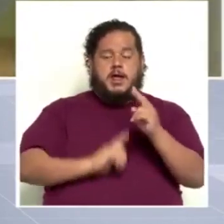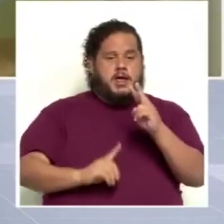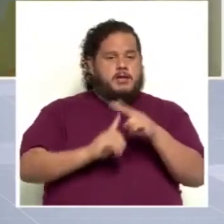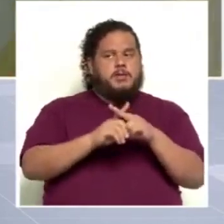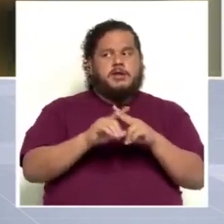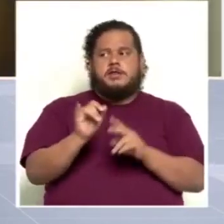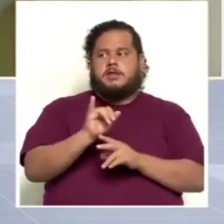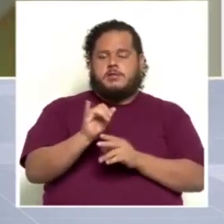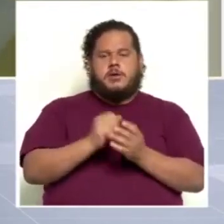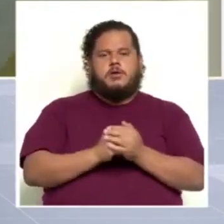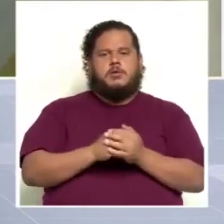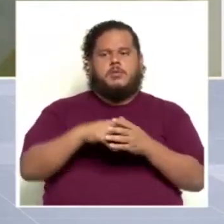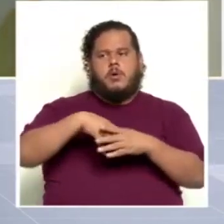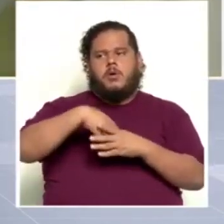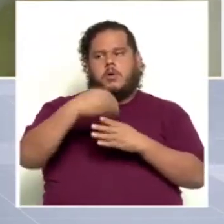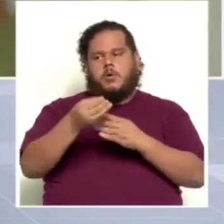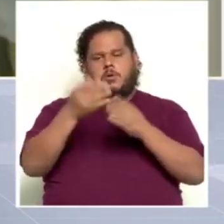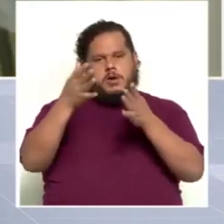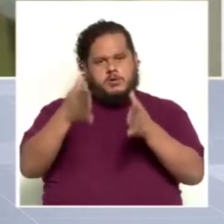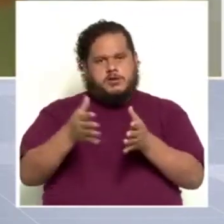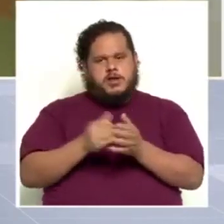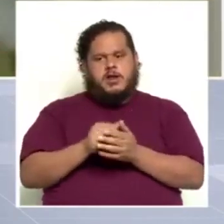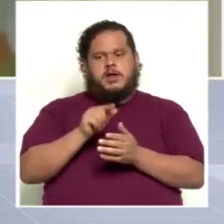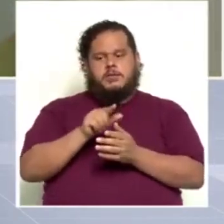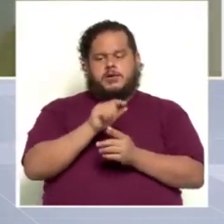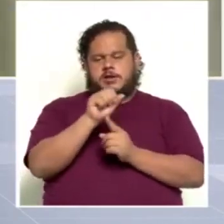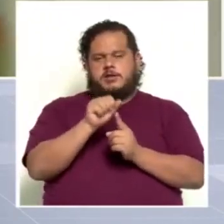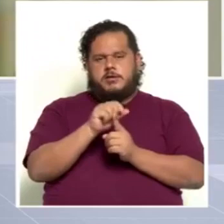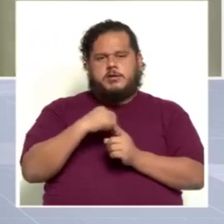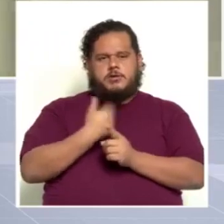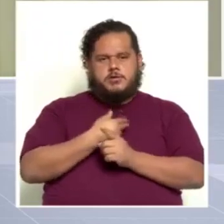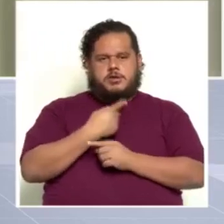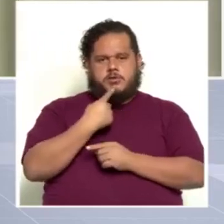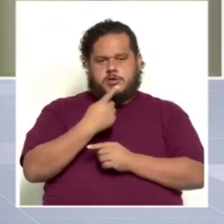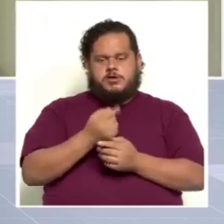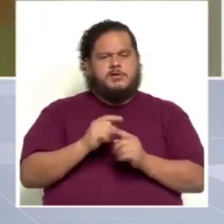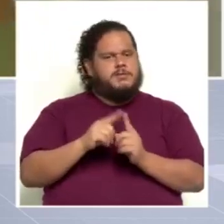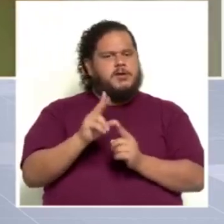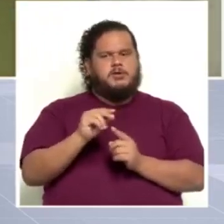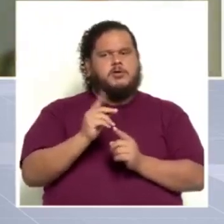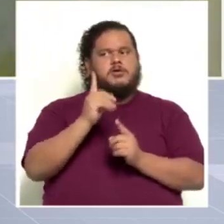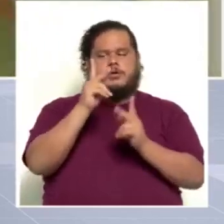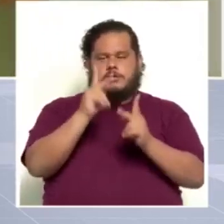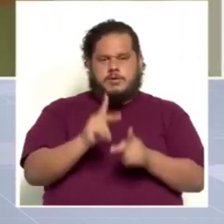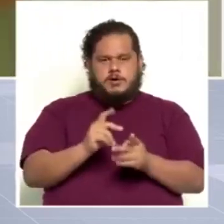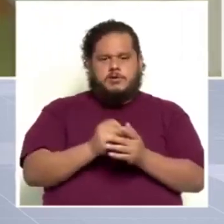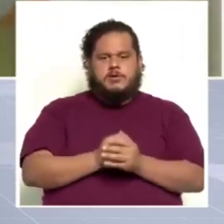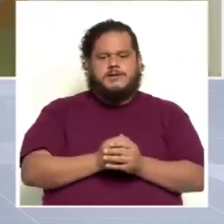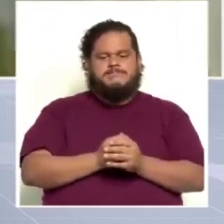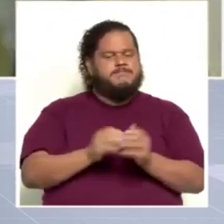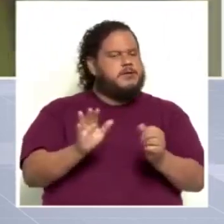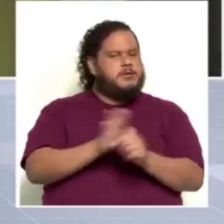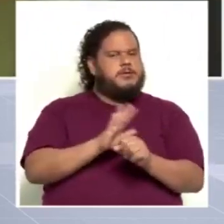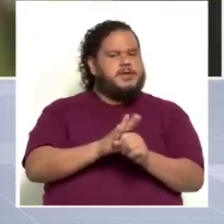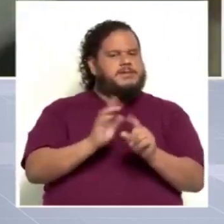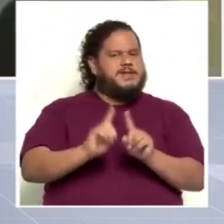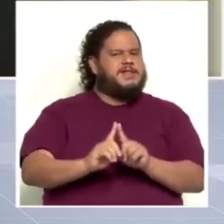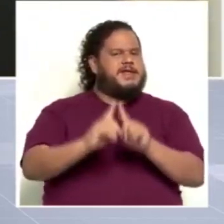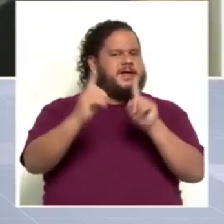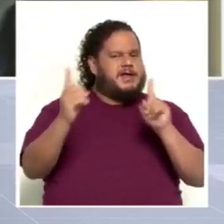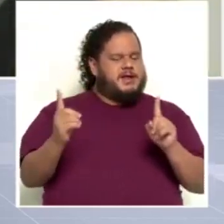como un outsider, ¿verdad? Por esos rasgos que hemos dicho, pero no es una persona, digamos, completamente alejada